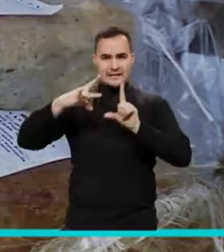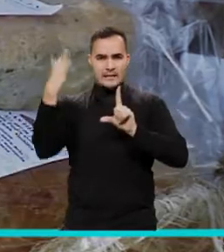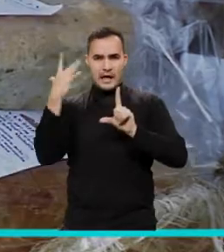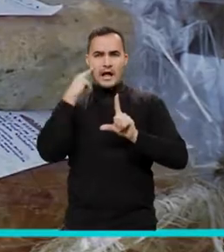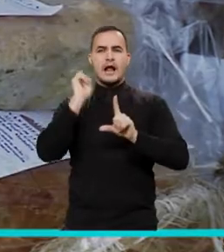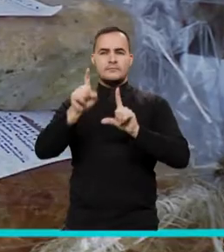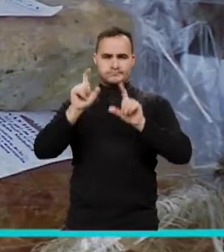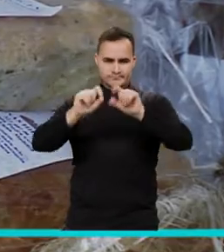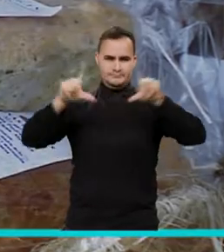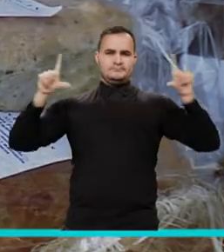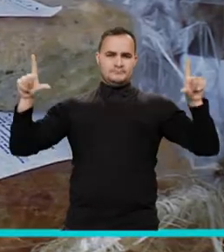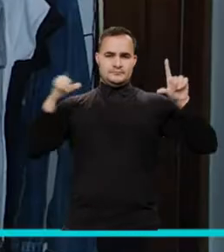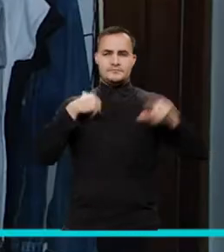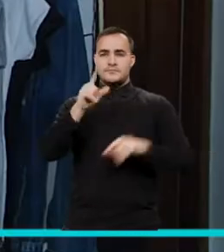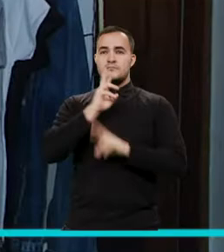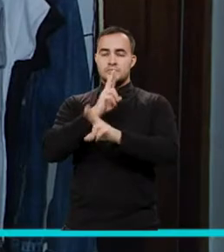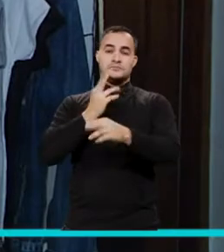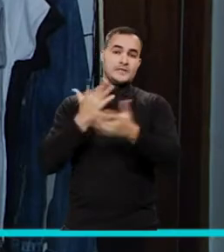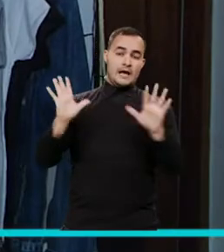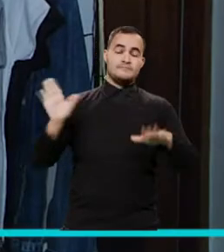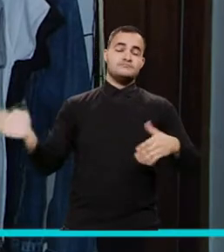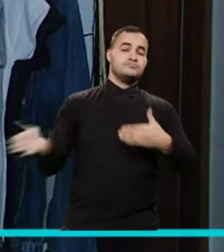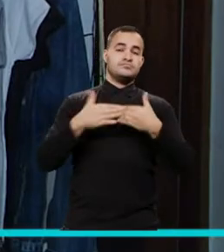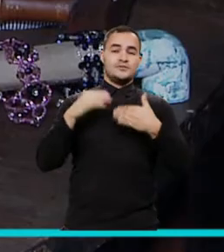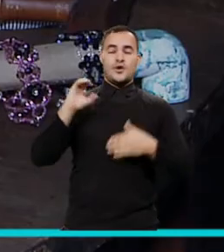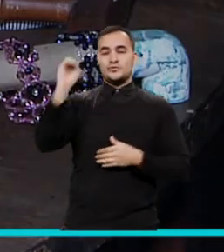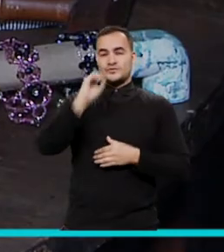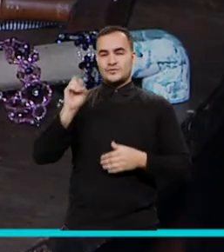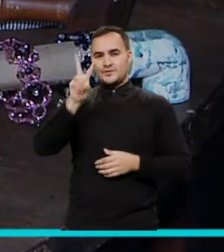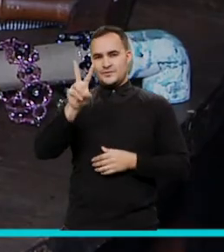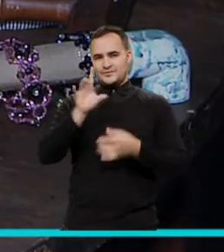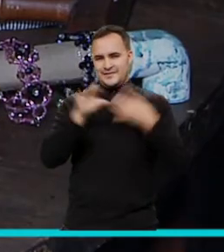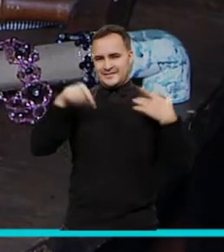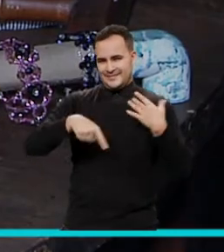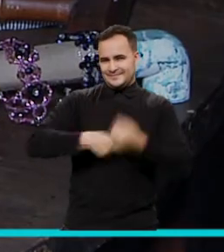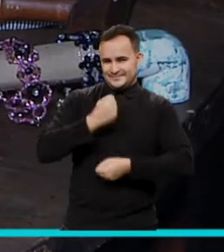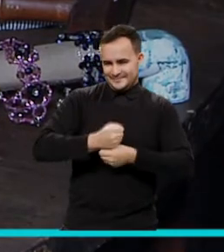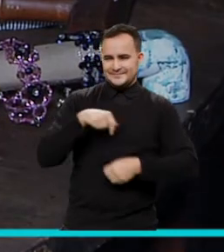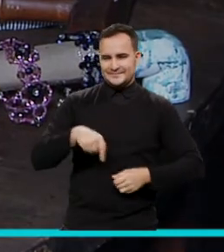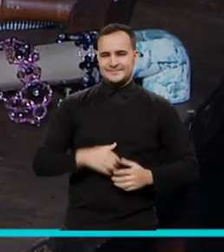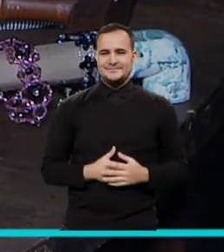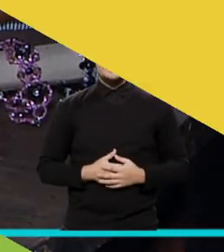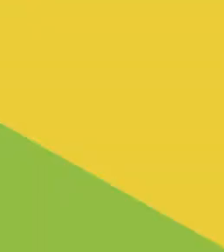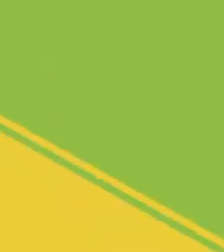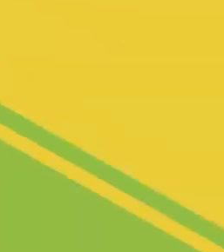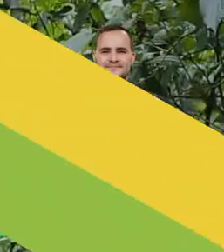medellindigital.gov.co. La convocatoria cerrará el 2 de octubre de 2020.